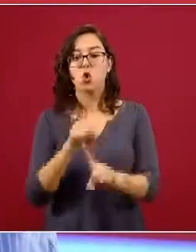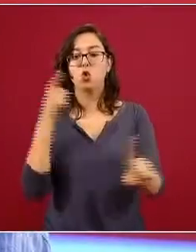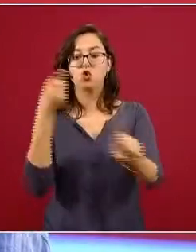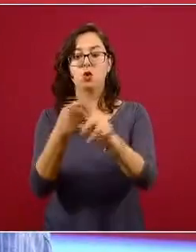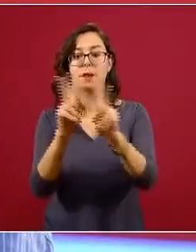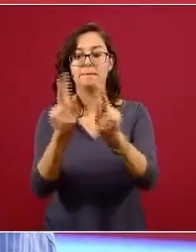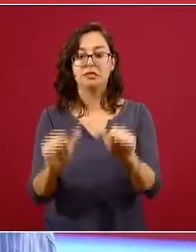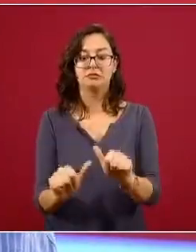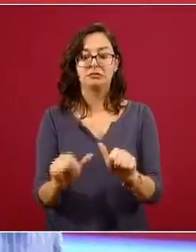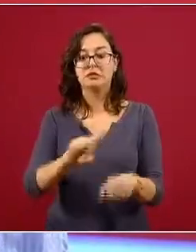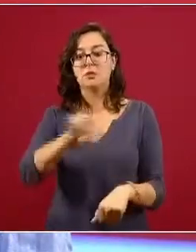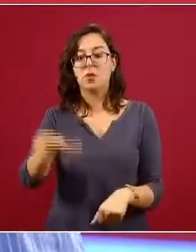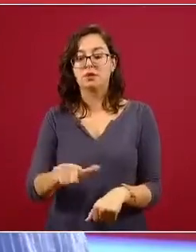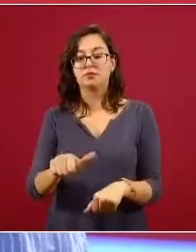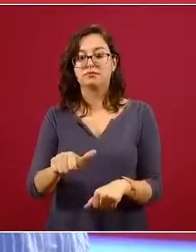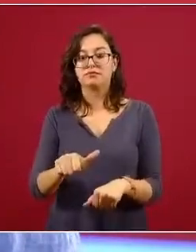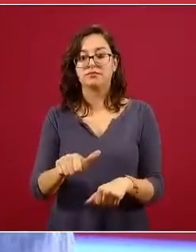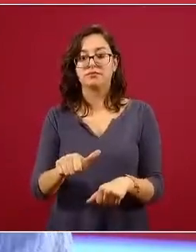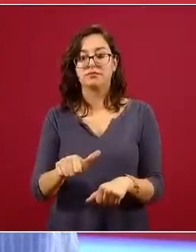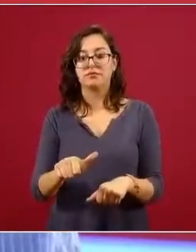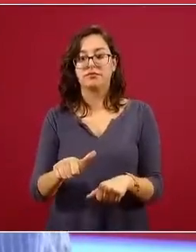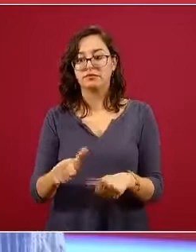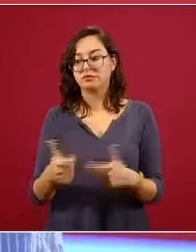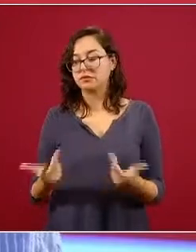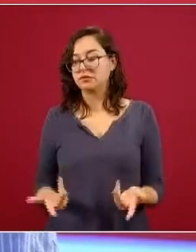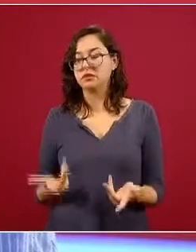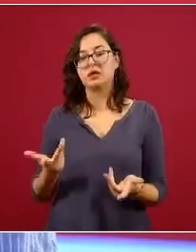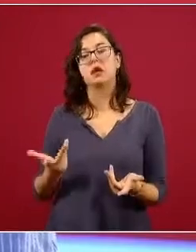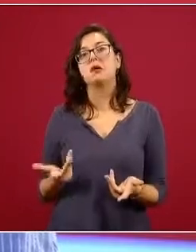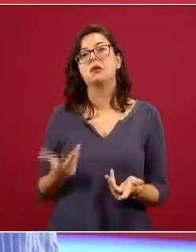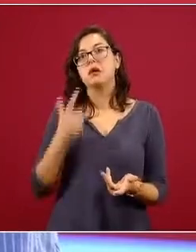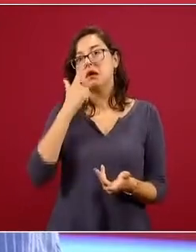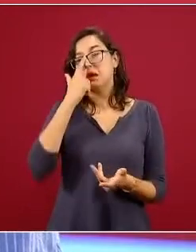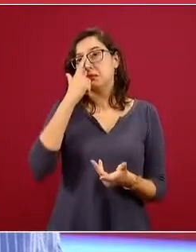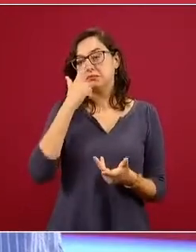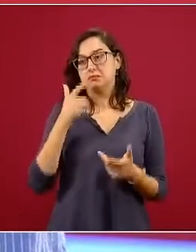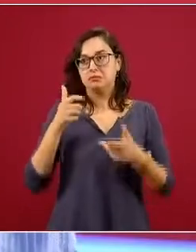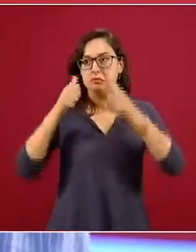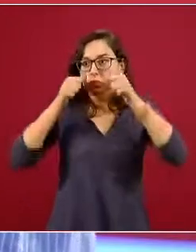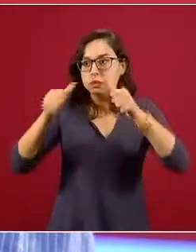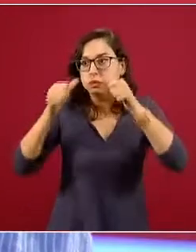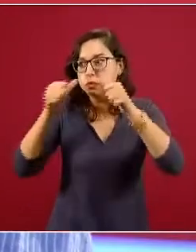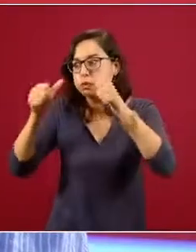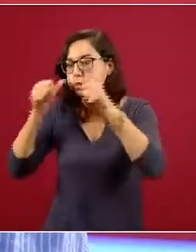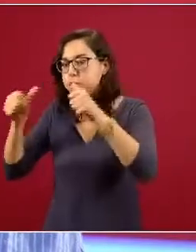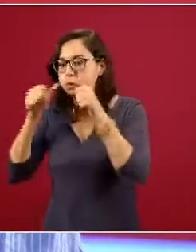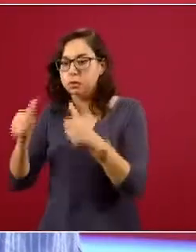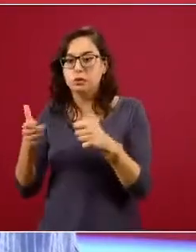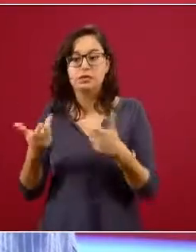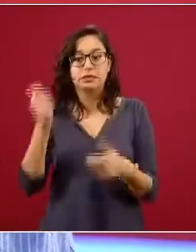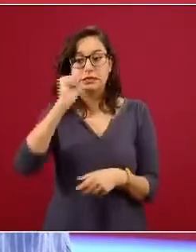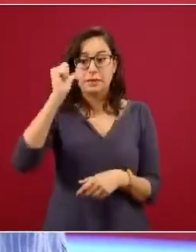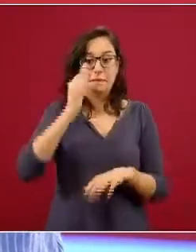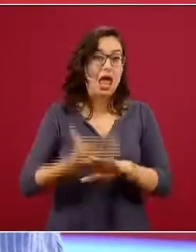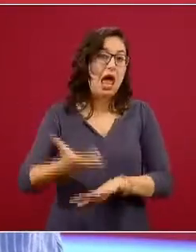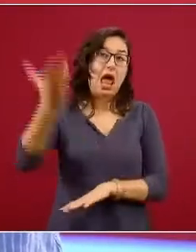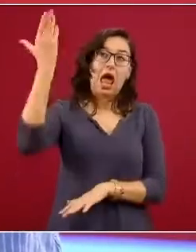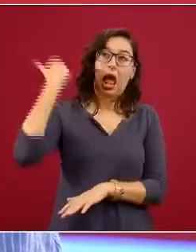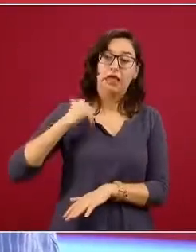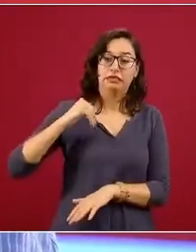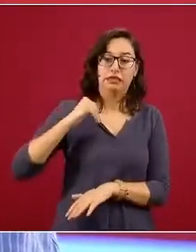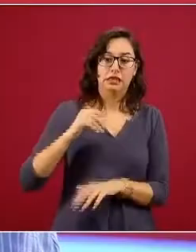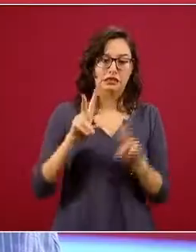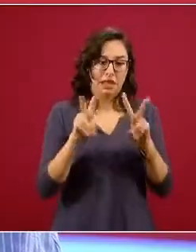giro de 180 grados respecto a lo que tradicionalmente se había hecho en adicciones en México, que tenía una orientación más